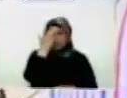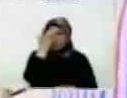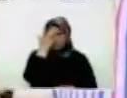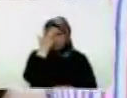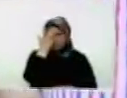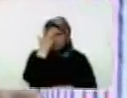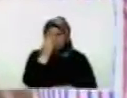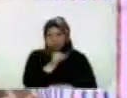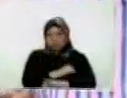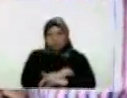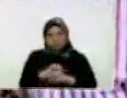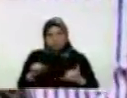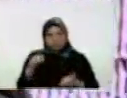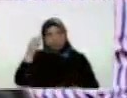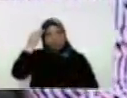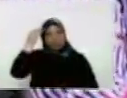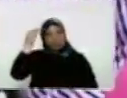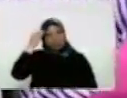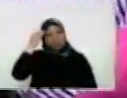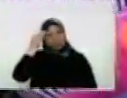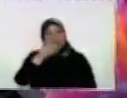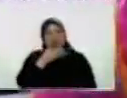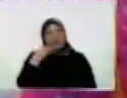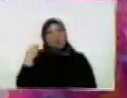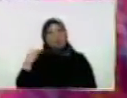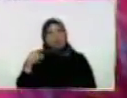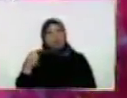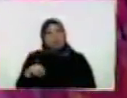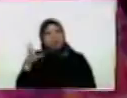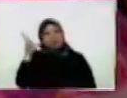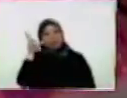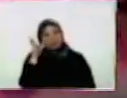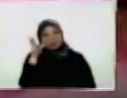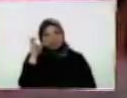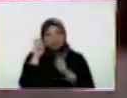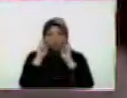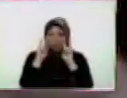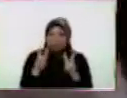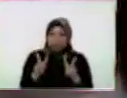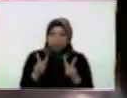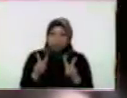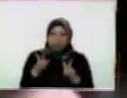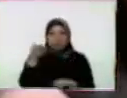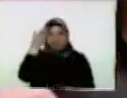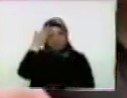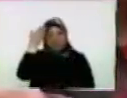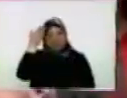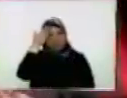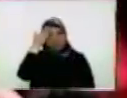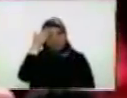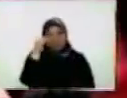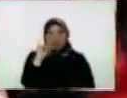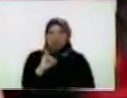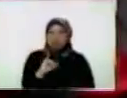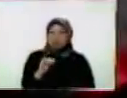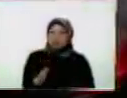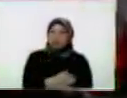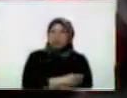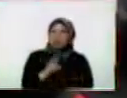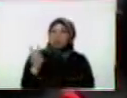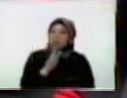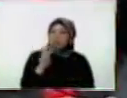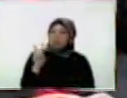para tener, sobre todo los más jóvenes que nos escuchan, que nos ven, para que sepan qué había en